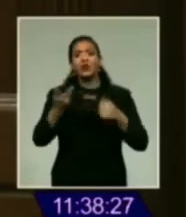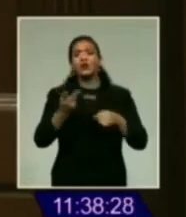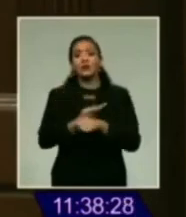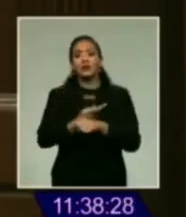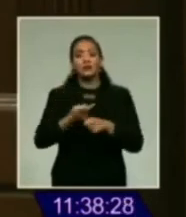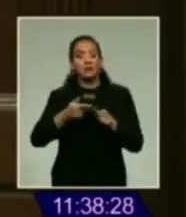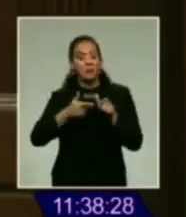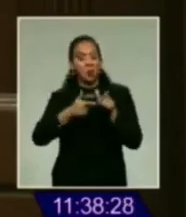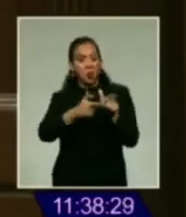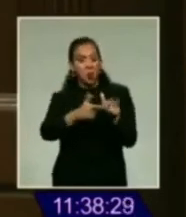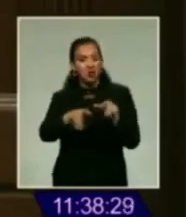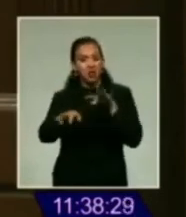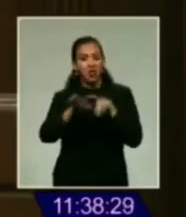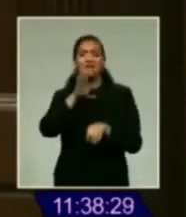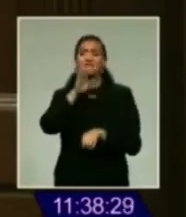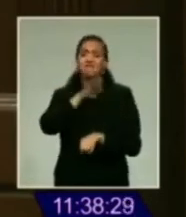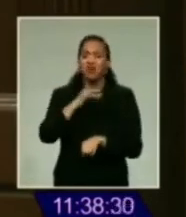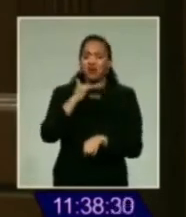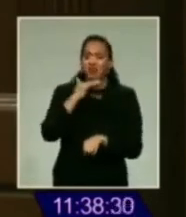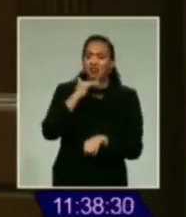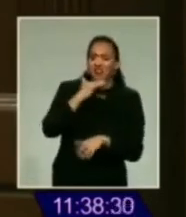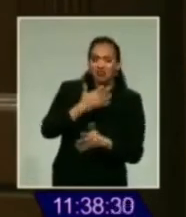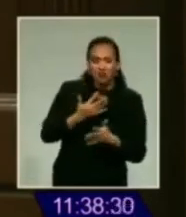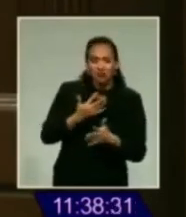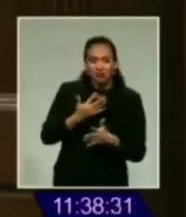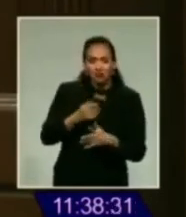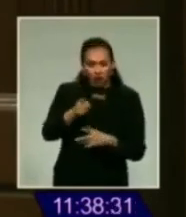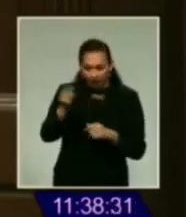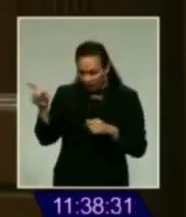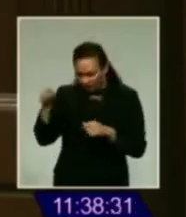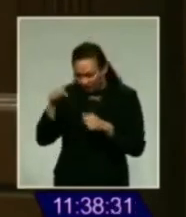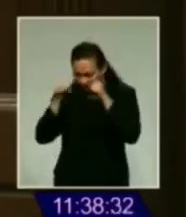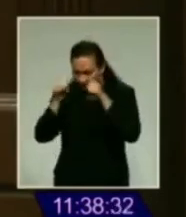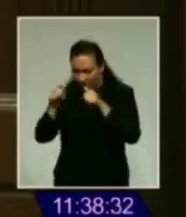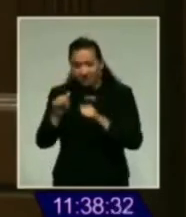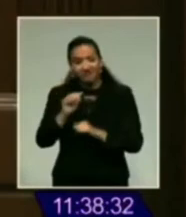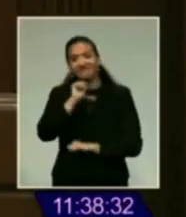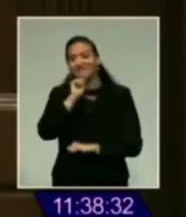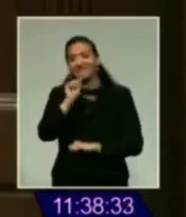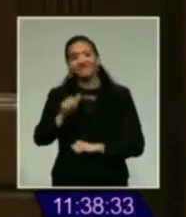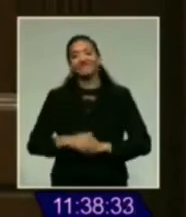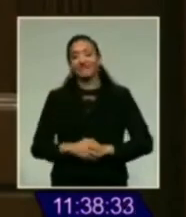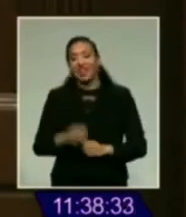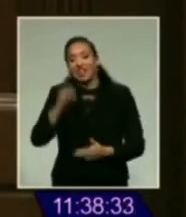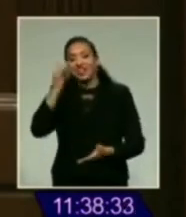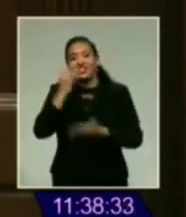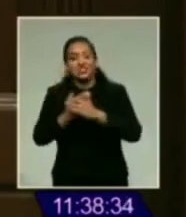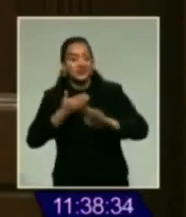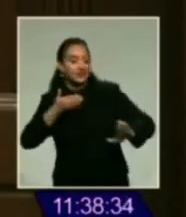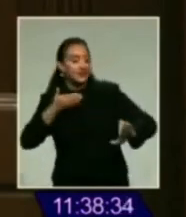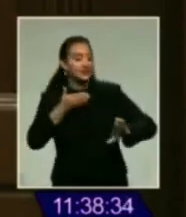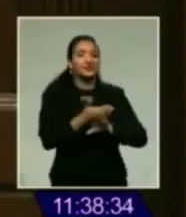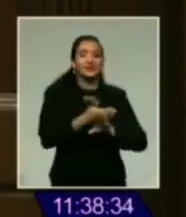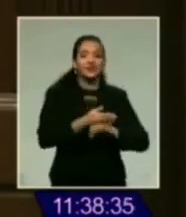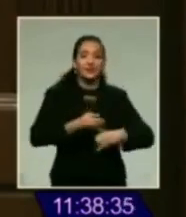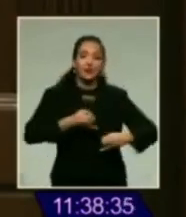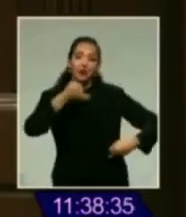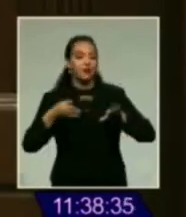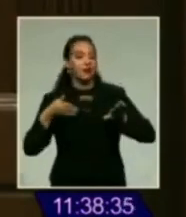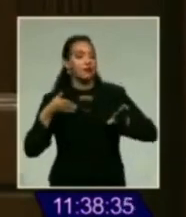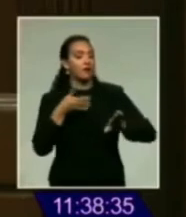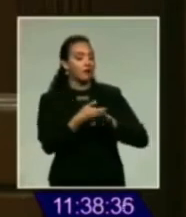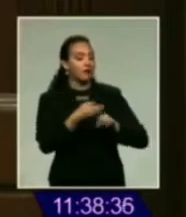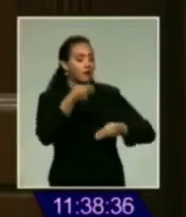Los intentos de injerencia sobre la Judicatura Federal llegaron a tales extremos